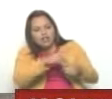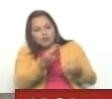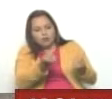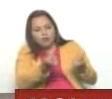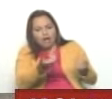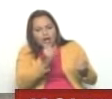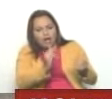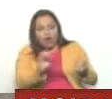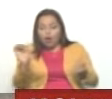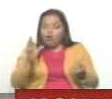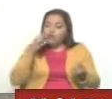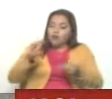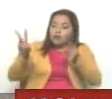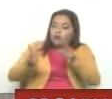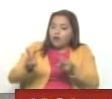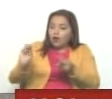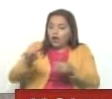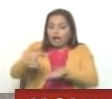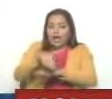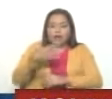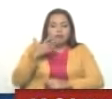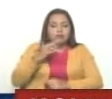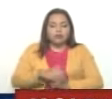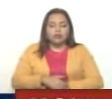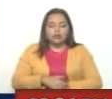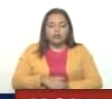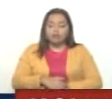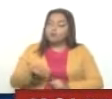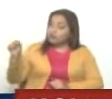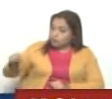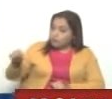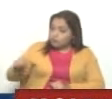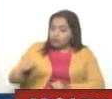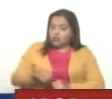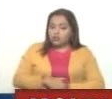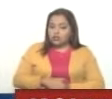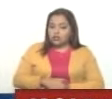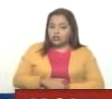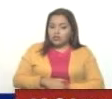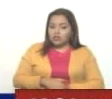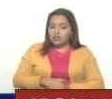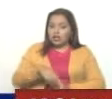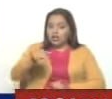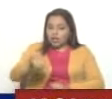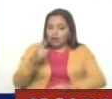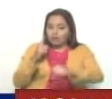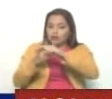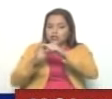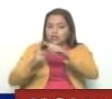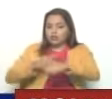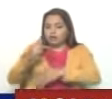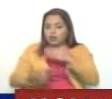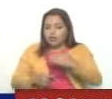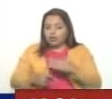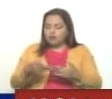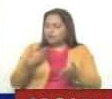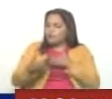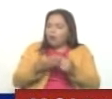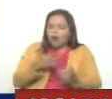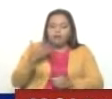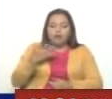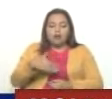ninguna red como tal, o sea, si andas en la calle, por ejemplo. Claro. Ese es realmente el beneficio del plan. O sea, si estás en la calle, donde